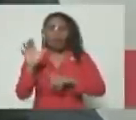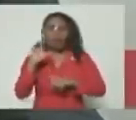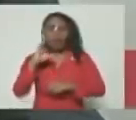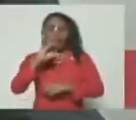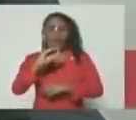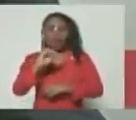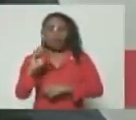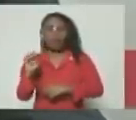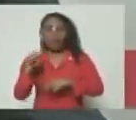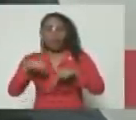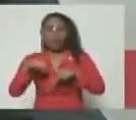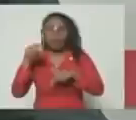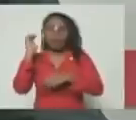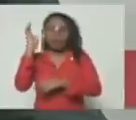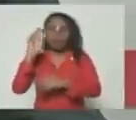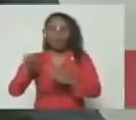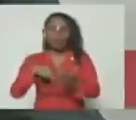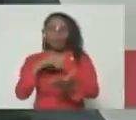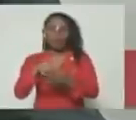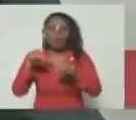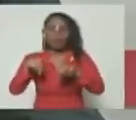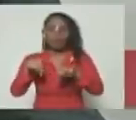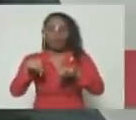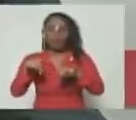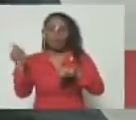Venezuela en el mes de marzo de este año